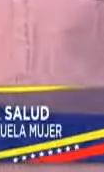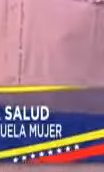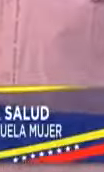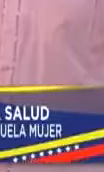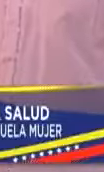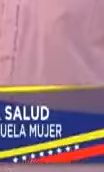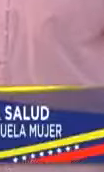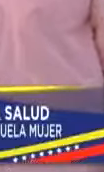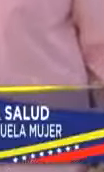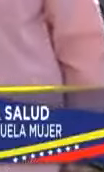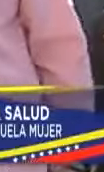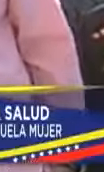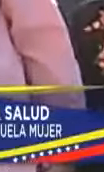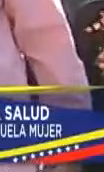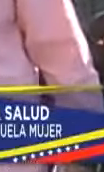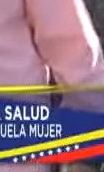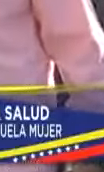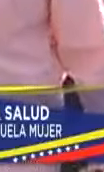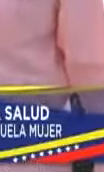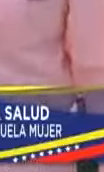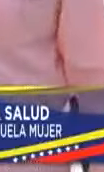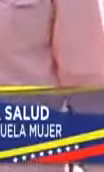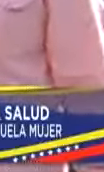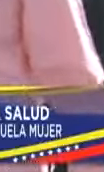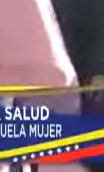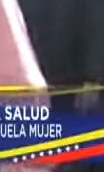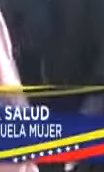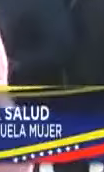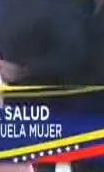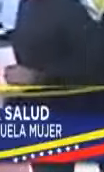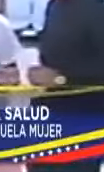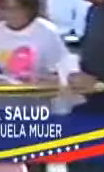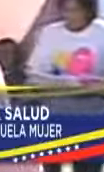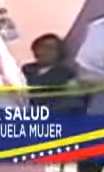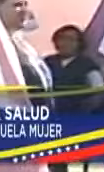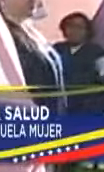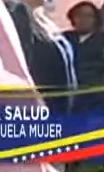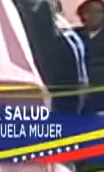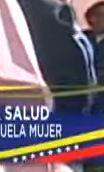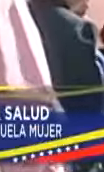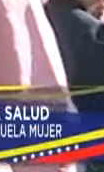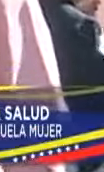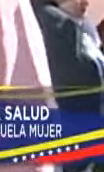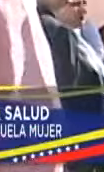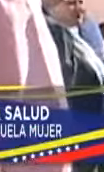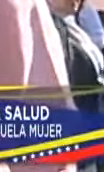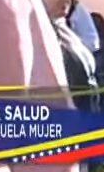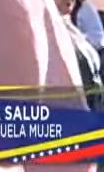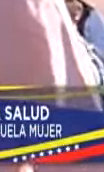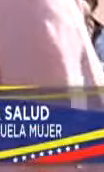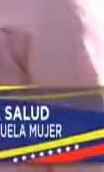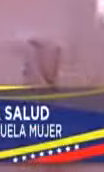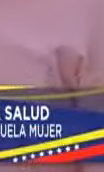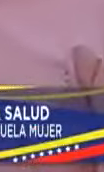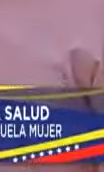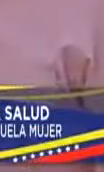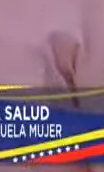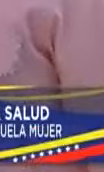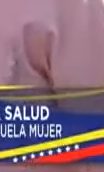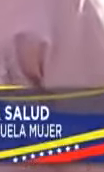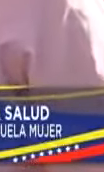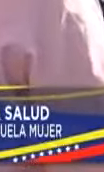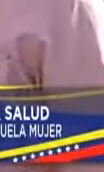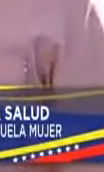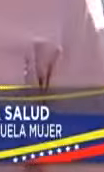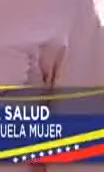la vicepresidenta ejecutiva de la República, la doctora Delcy Rodríguez, compartiendo con las mujeres que están acá presentes y los